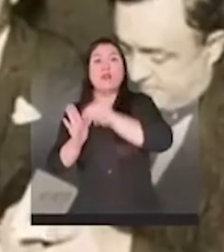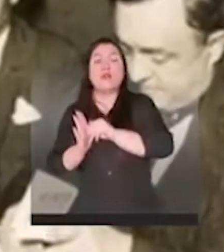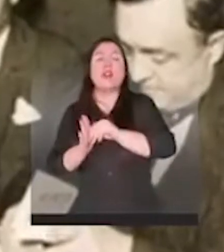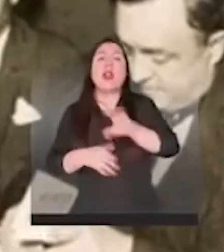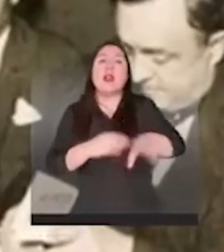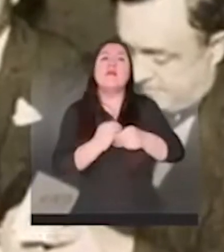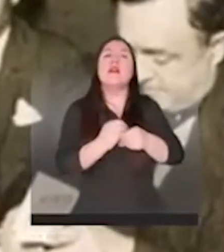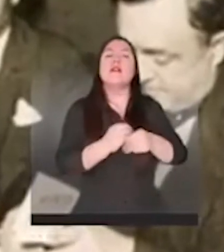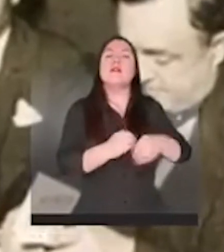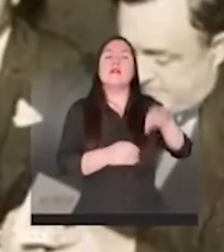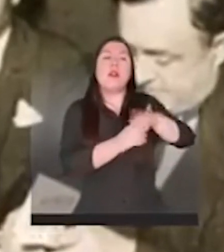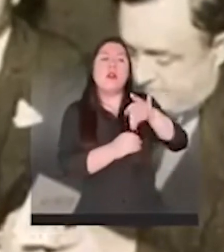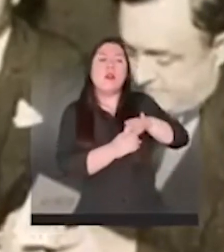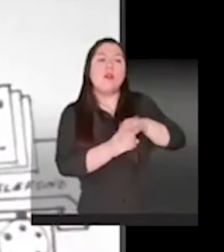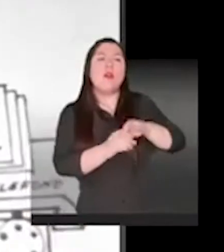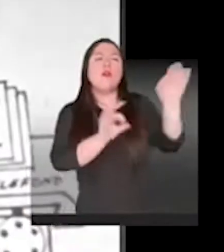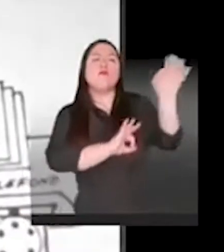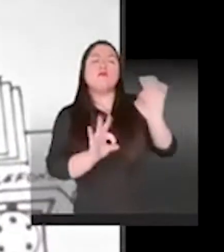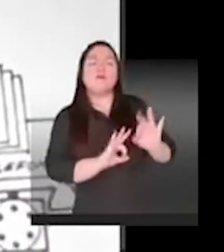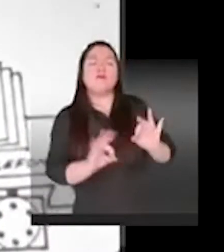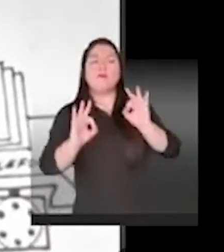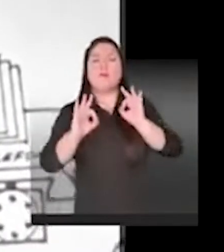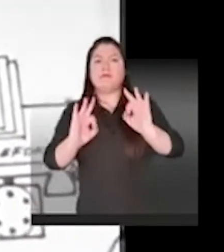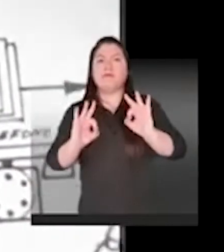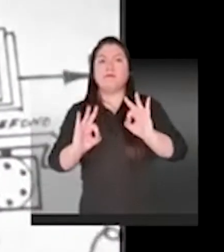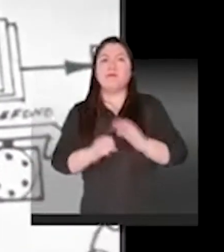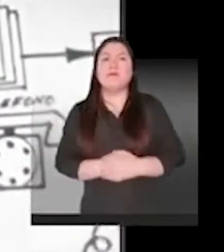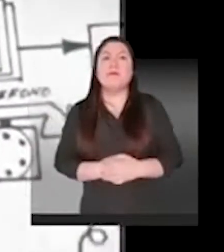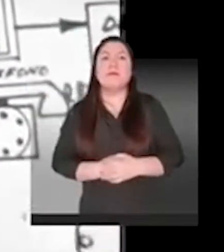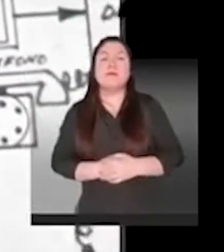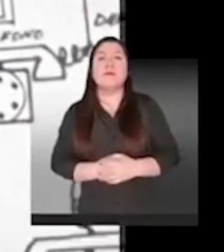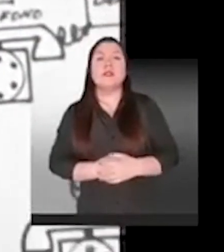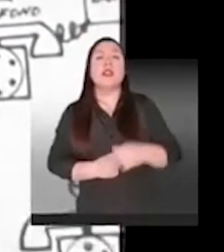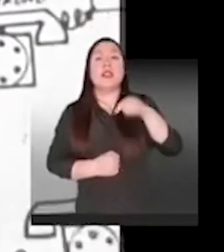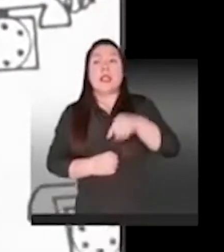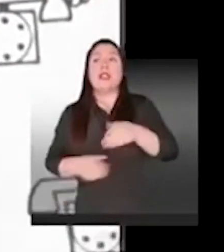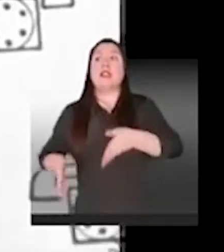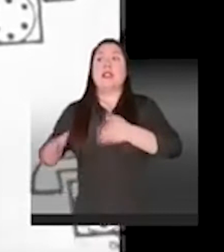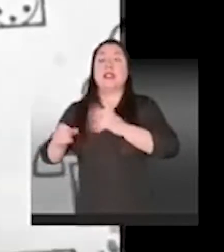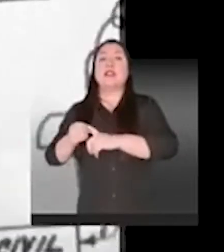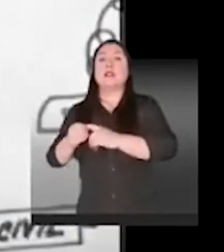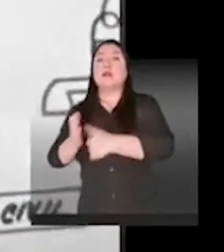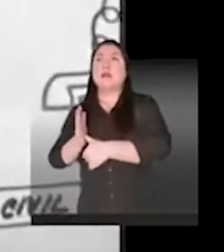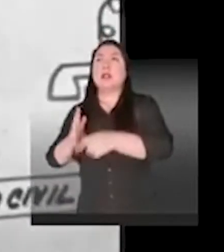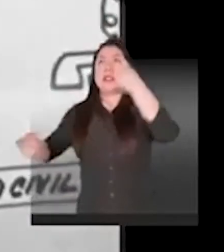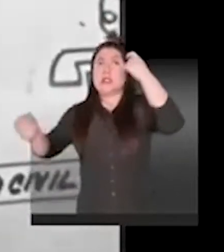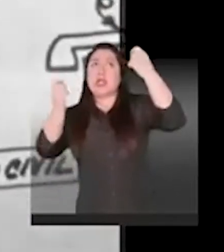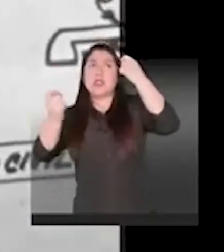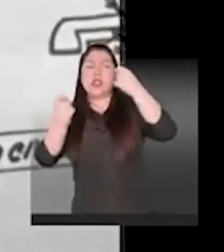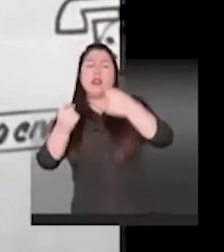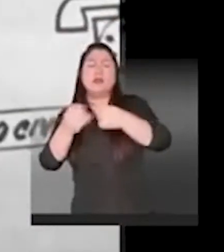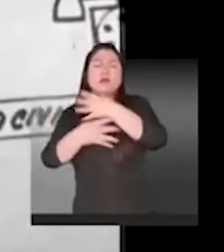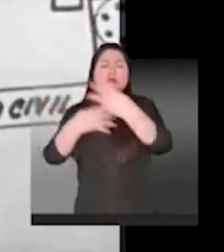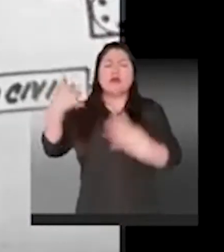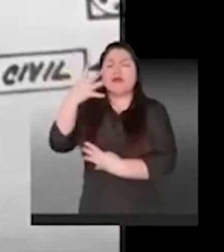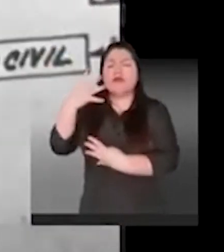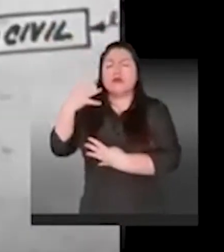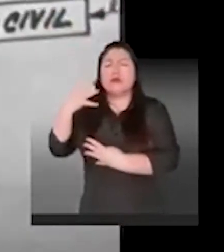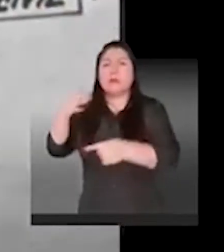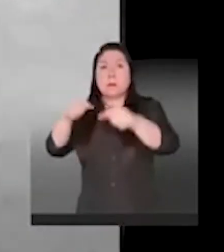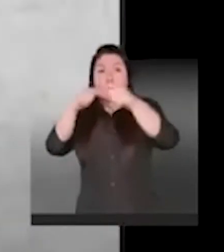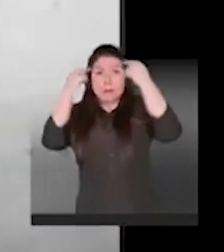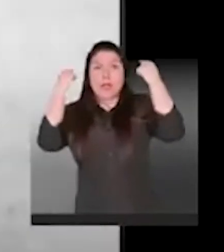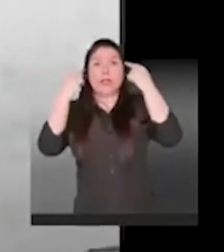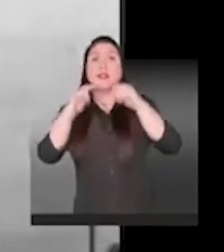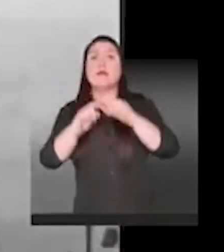transparencia todas las elecciones. Para lograrlo, la Registraduría se ha valido de varias estrategias y ha alcanzado